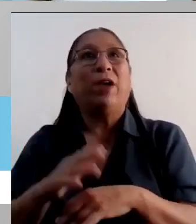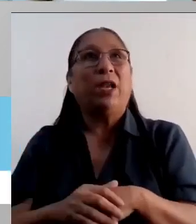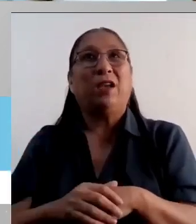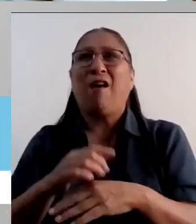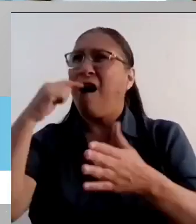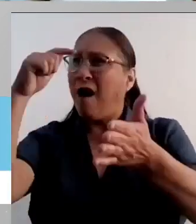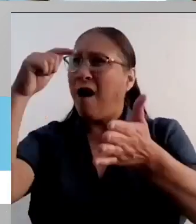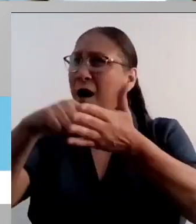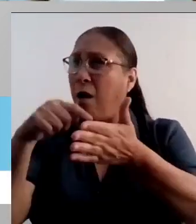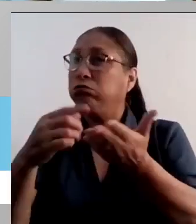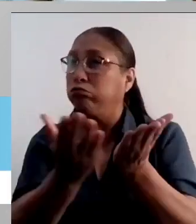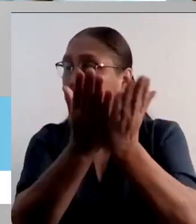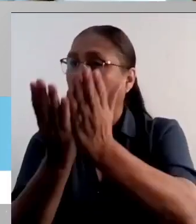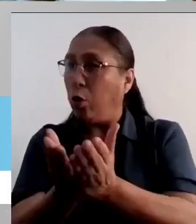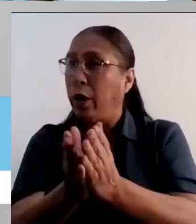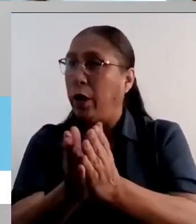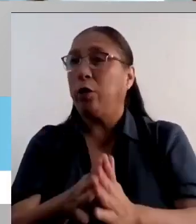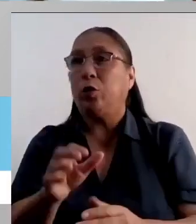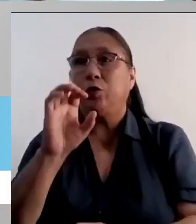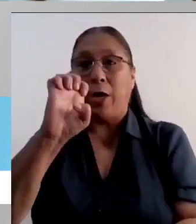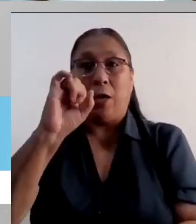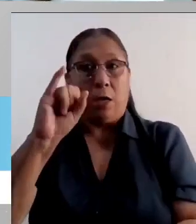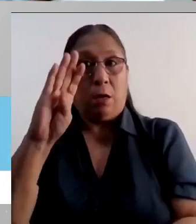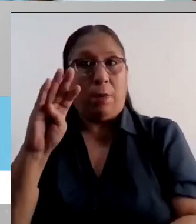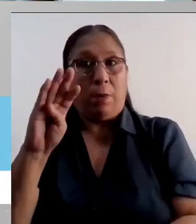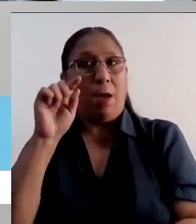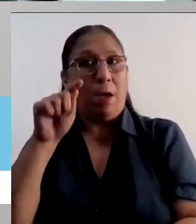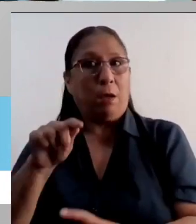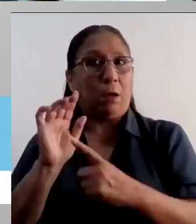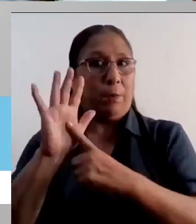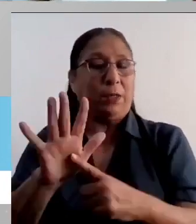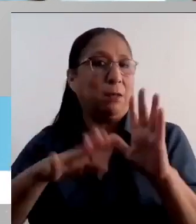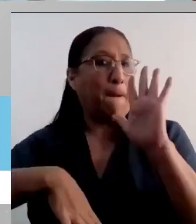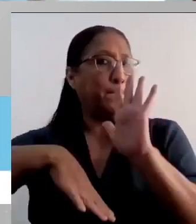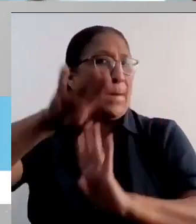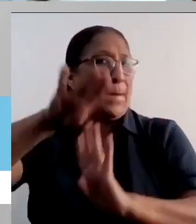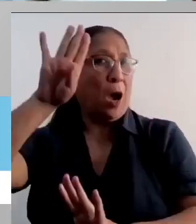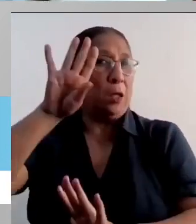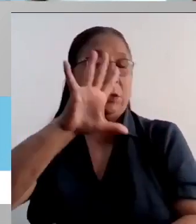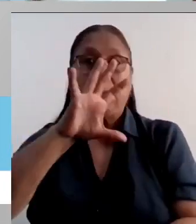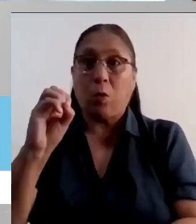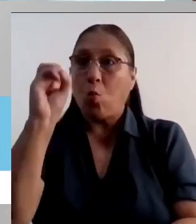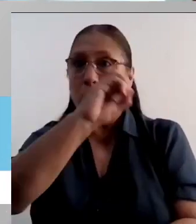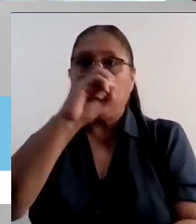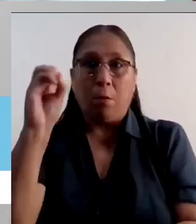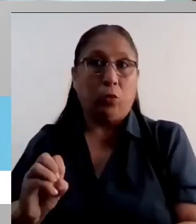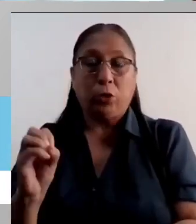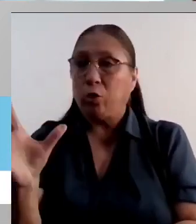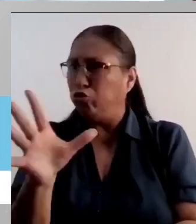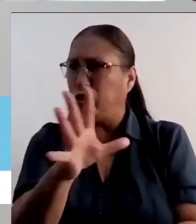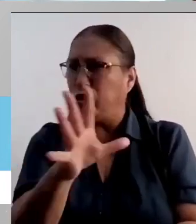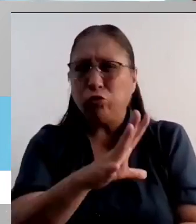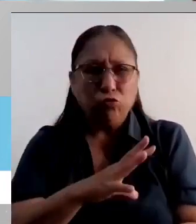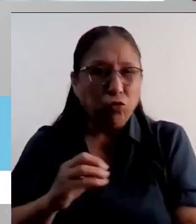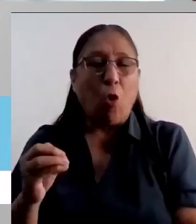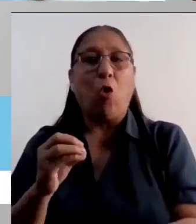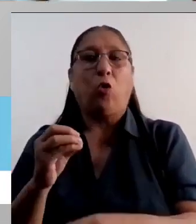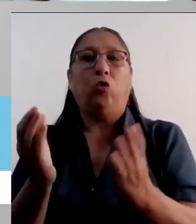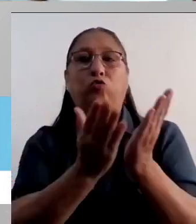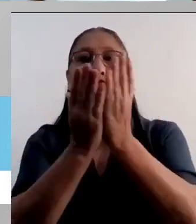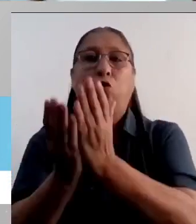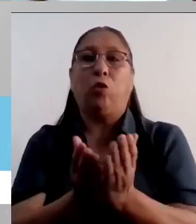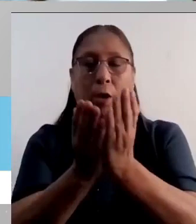las instituciones educativas EIB representan más del 50% del total de instituciones educativas